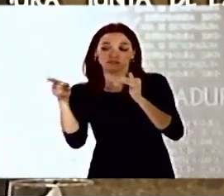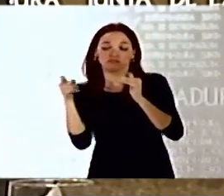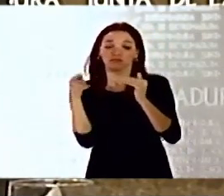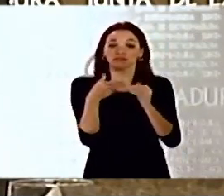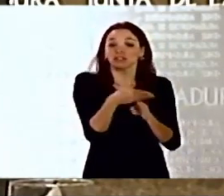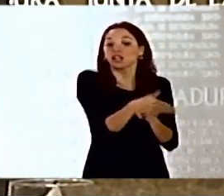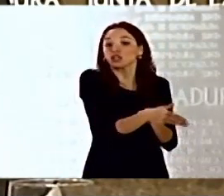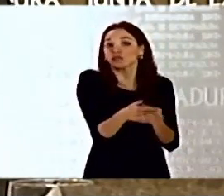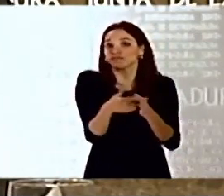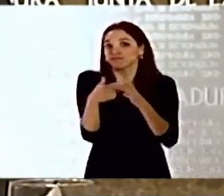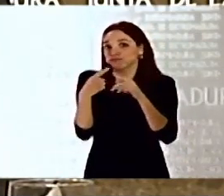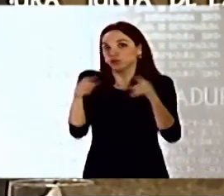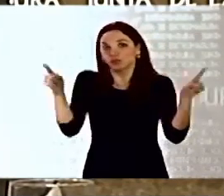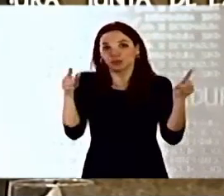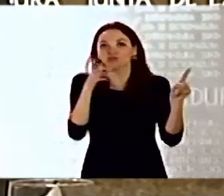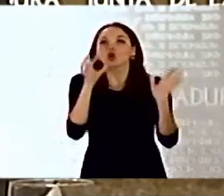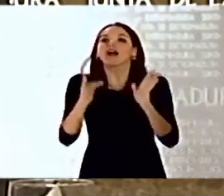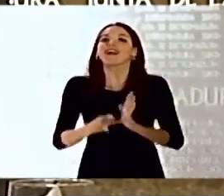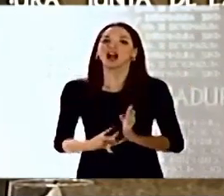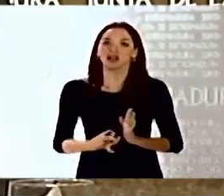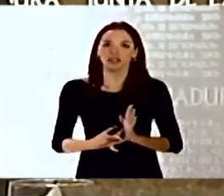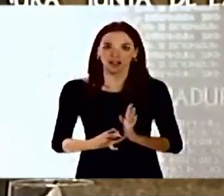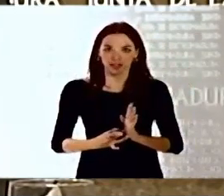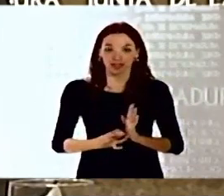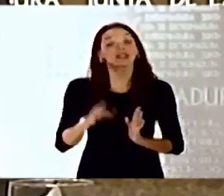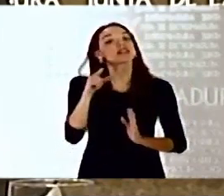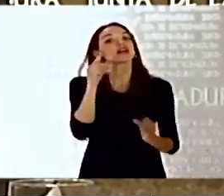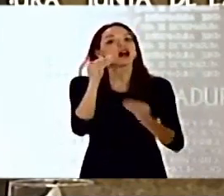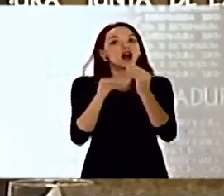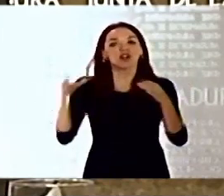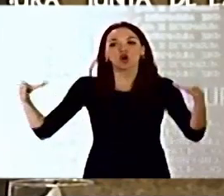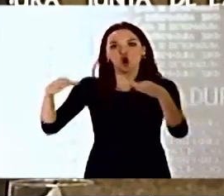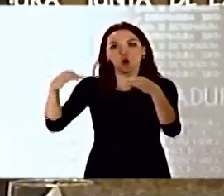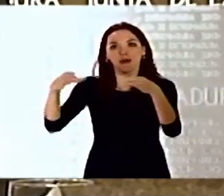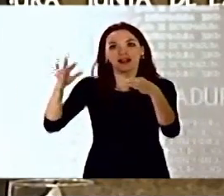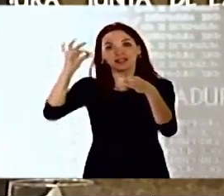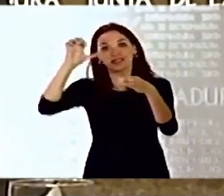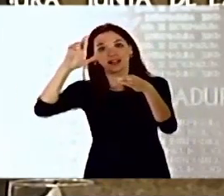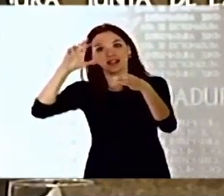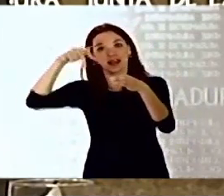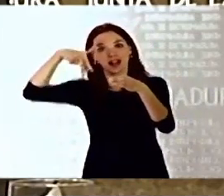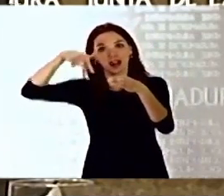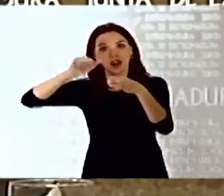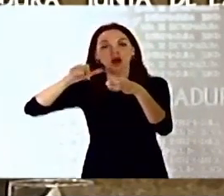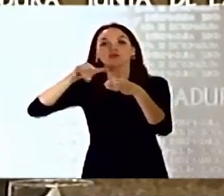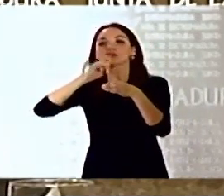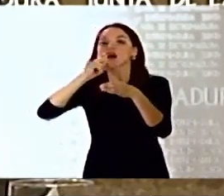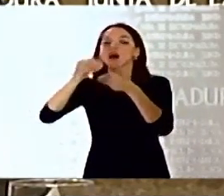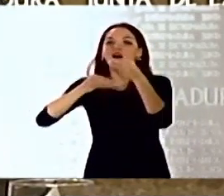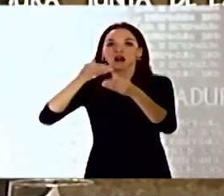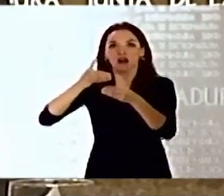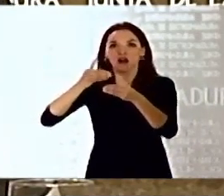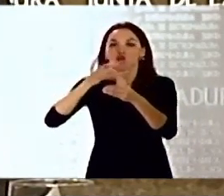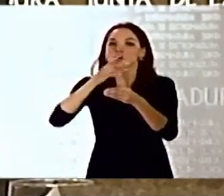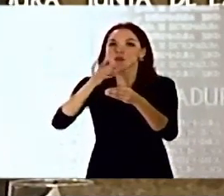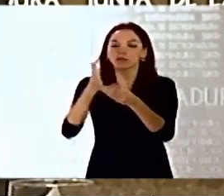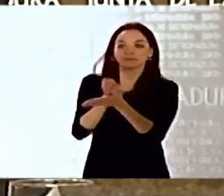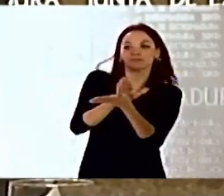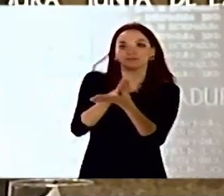la calidad. Y eso es lo que está haciendo la comarca de La Serena a través de la comercializadora de las